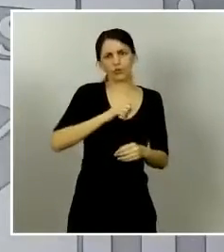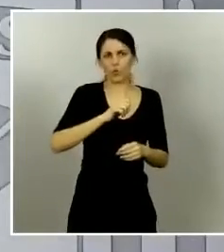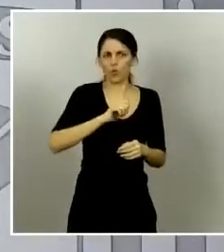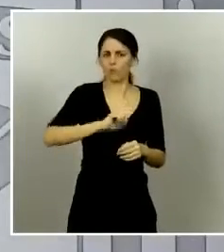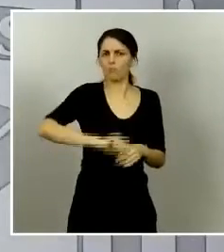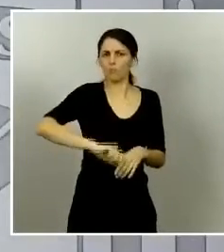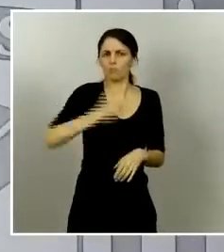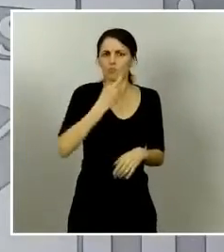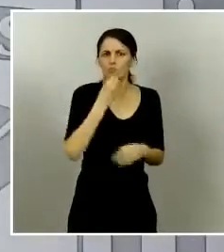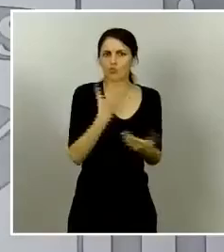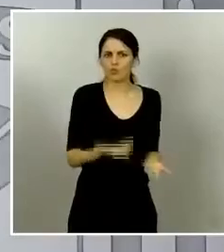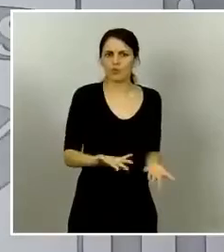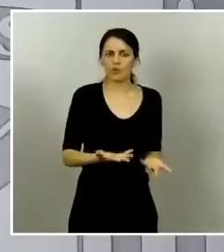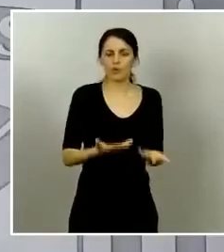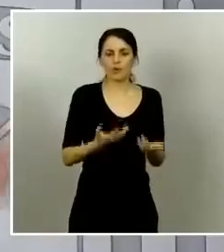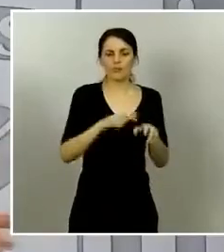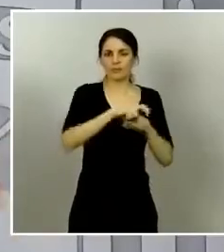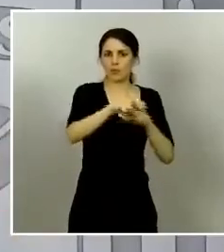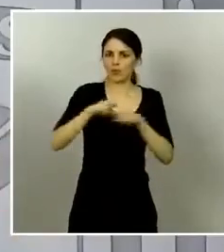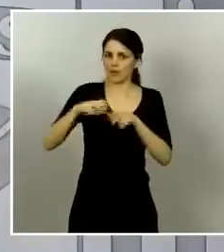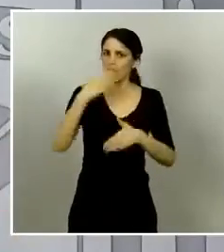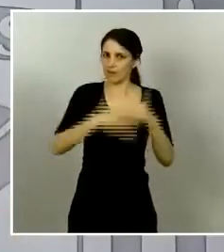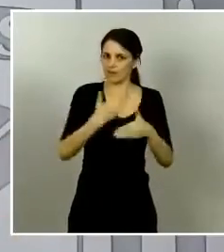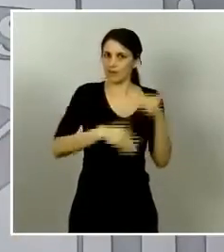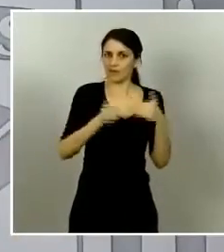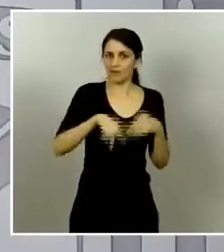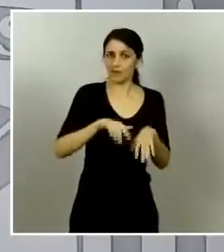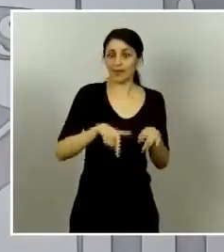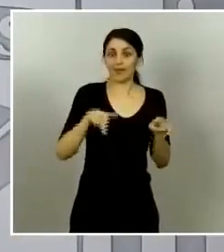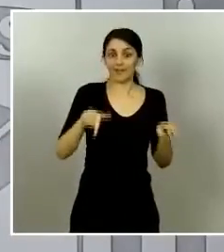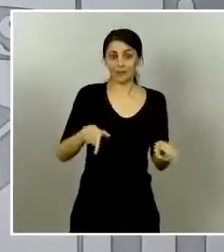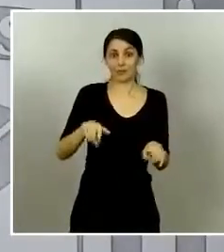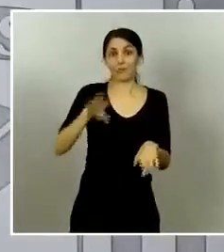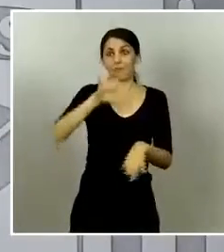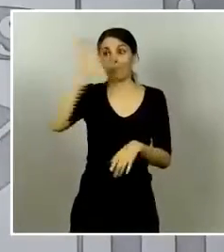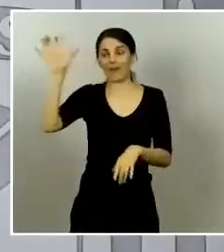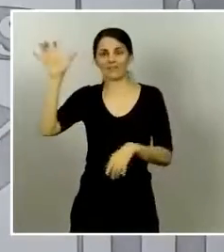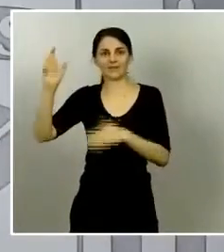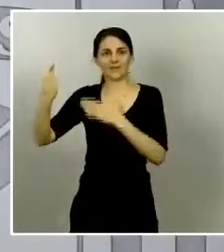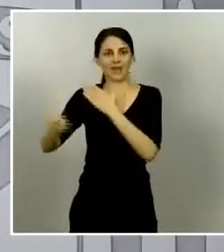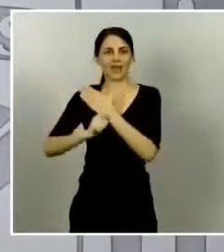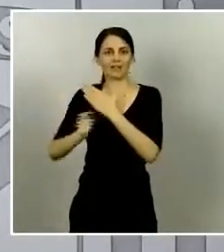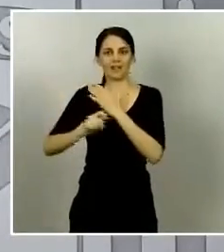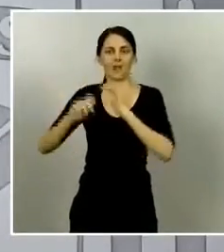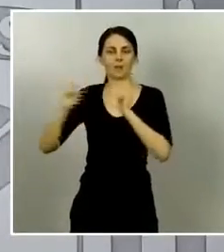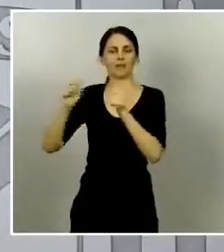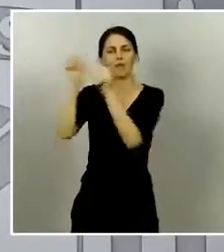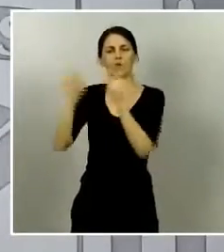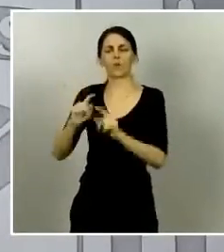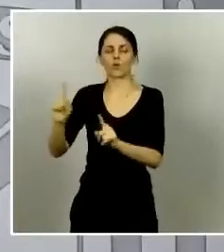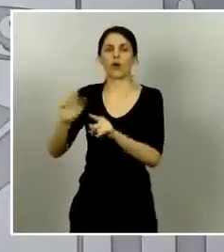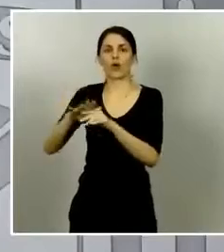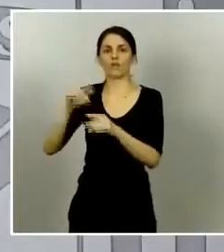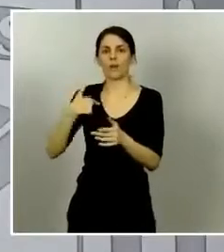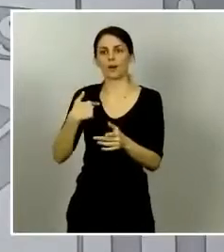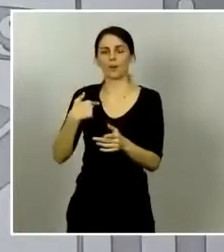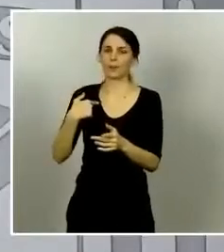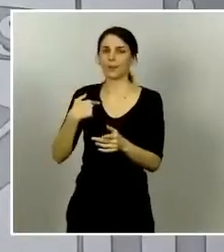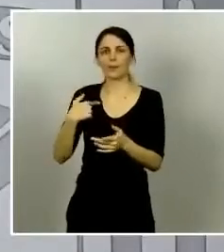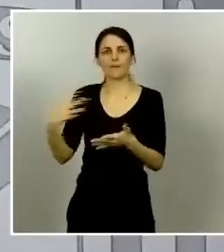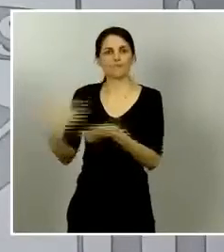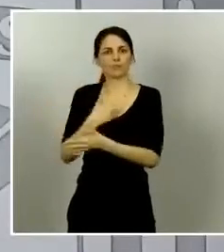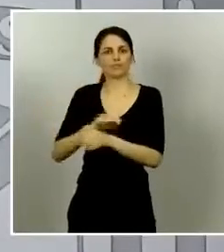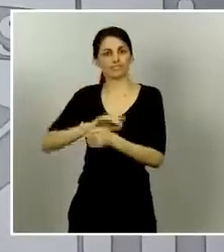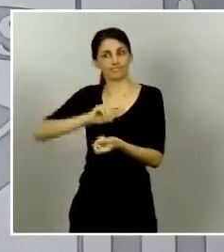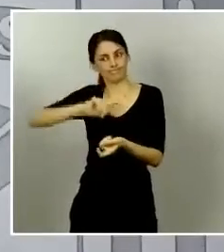el confinamiento en el sentido de una restricción absoluta a esa movilidad, y países que empezaron la estrategia de una forma,